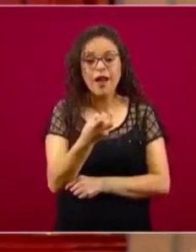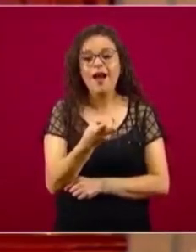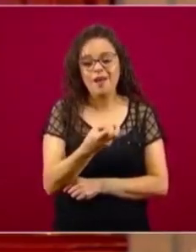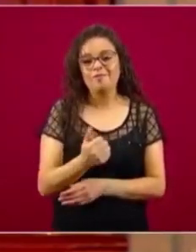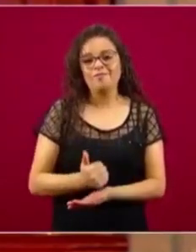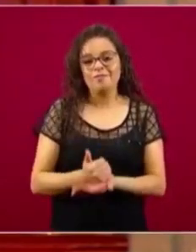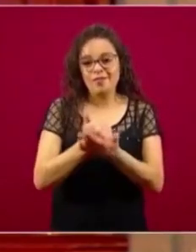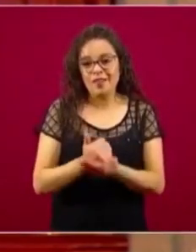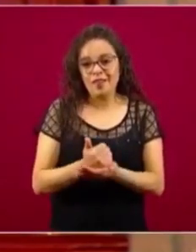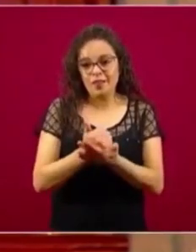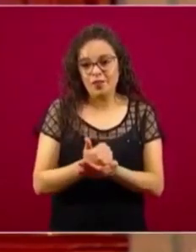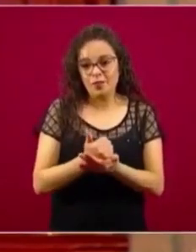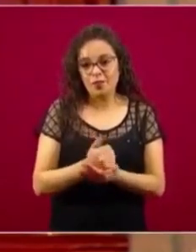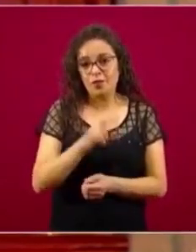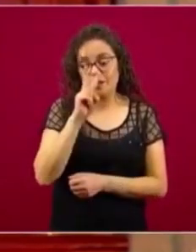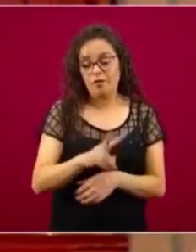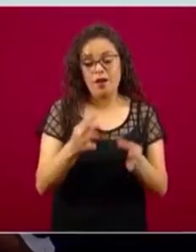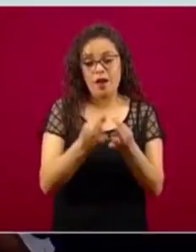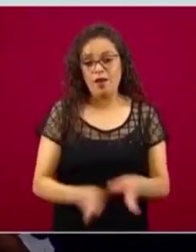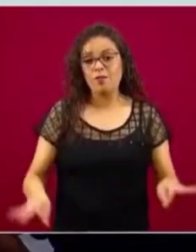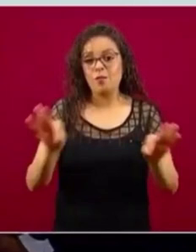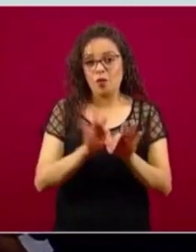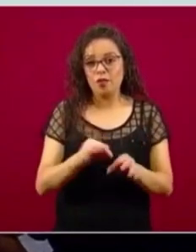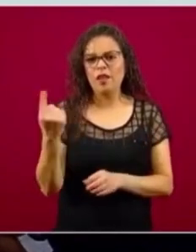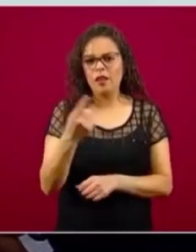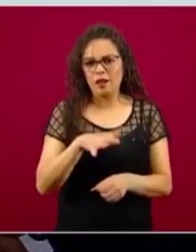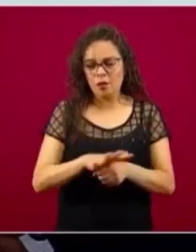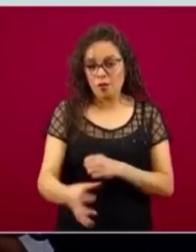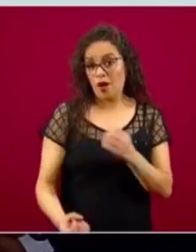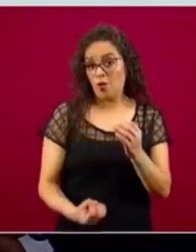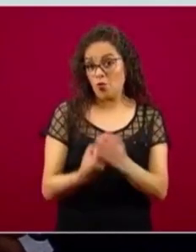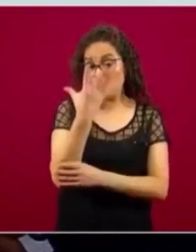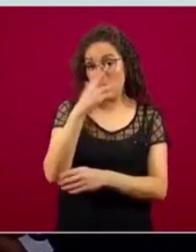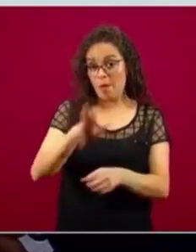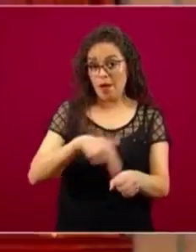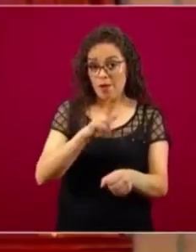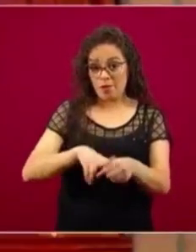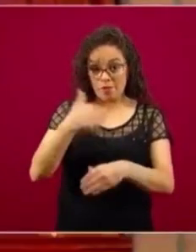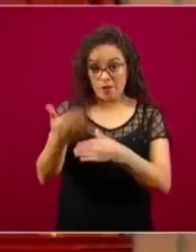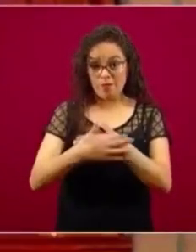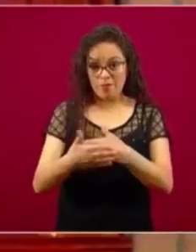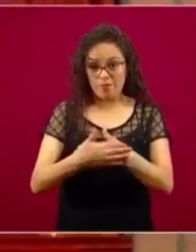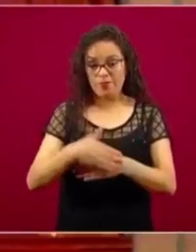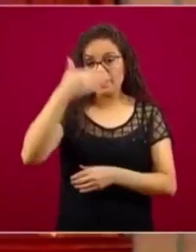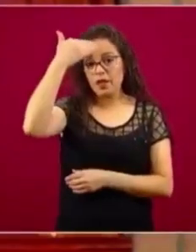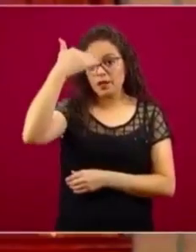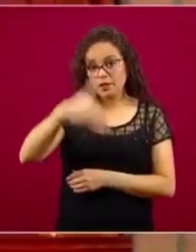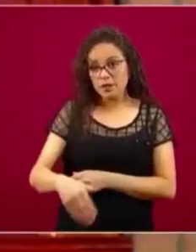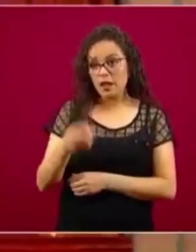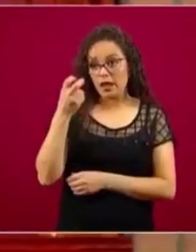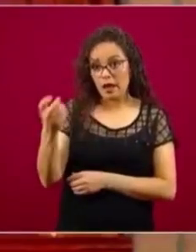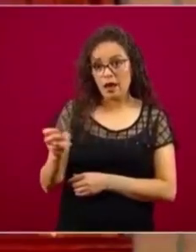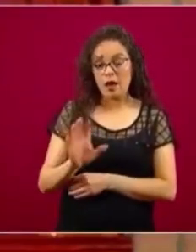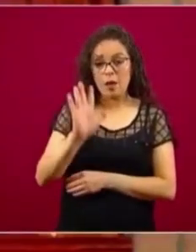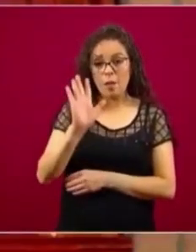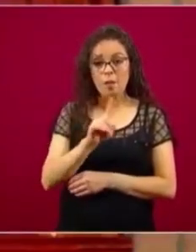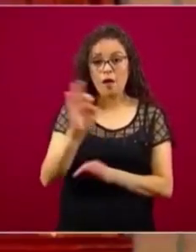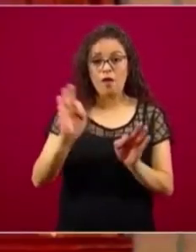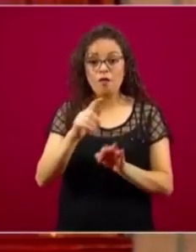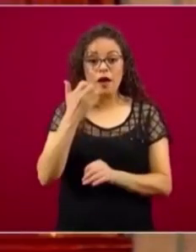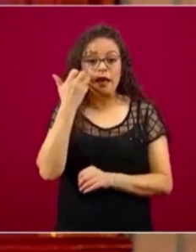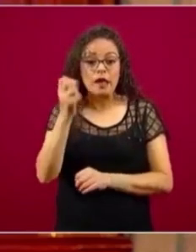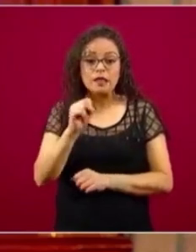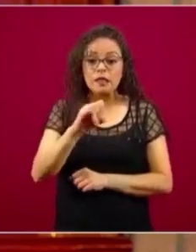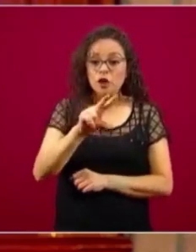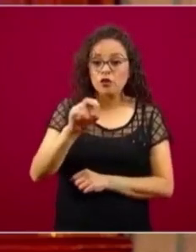todo para algo que nos parece fundamental para que en la nueva normalidad sepamos que esto no es opcional que esto de registrar